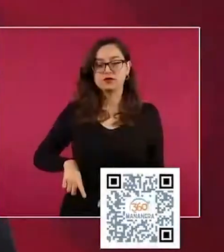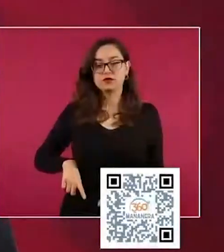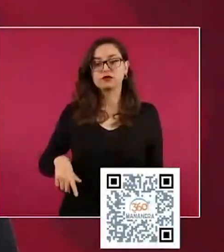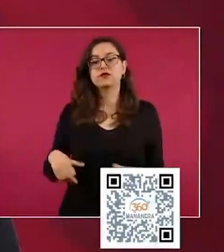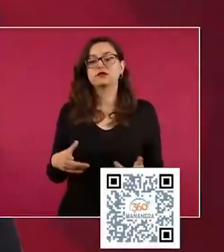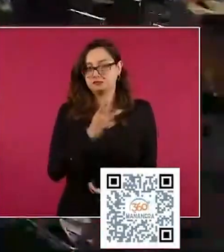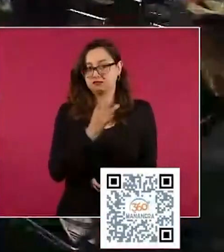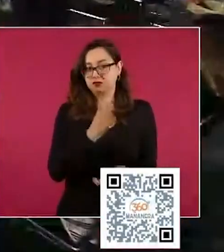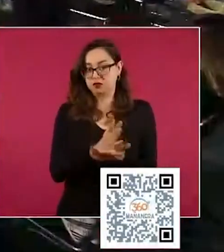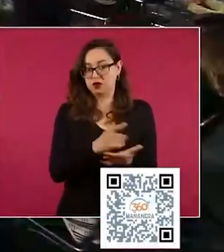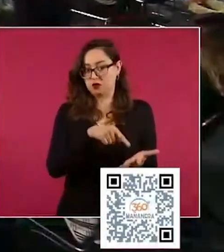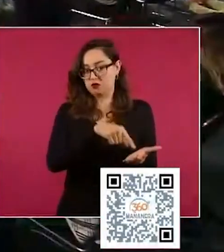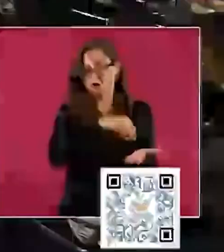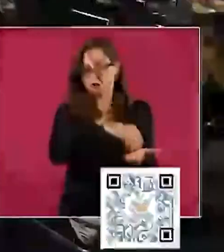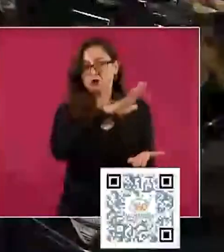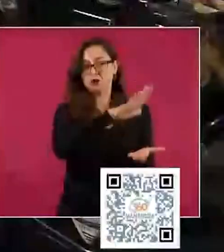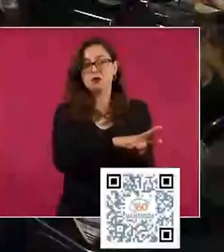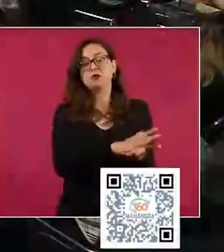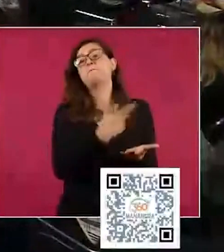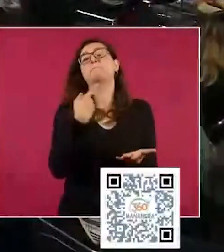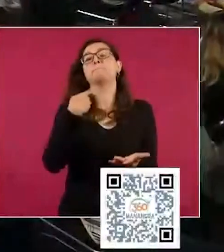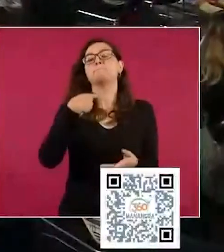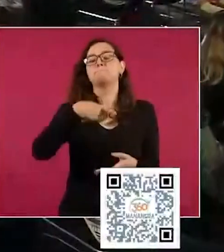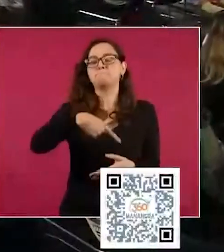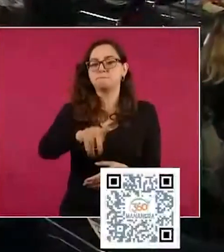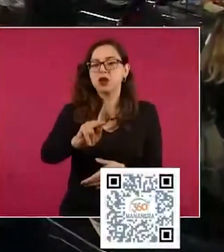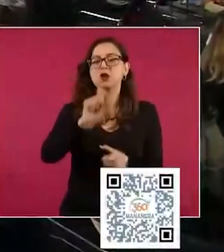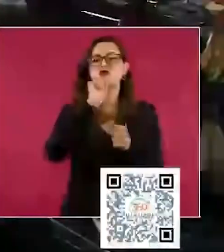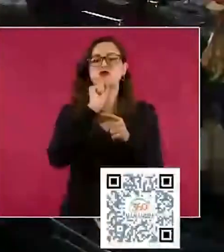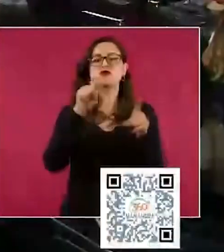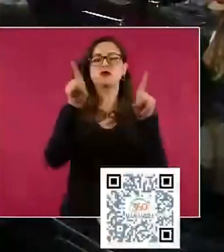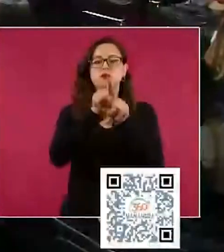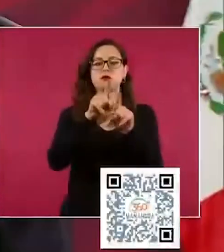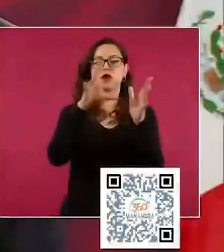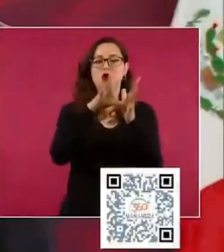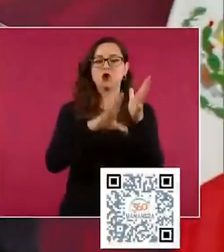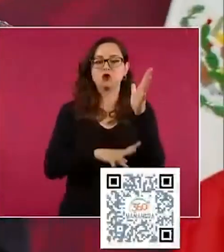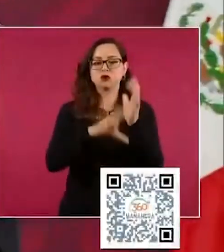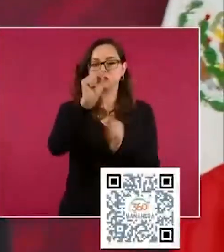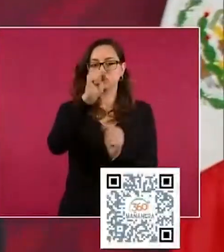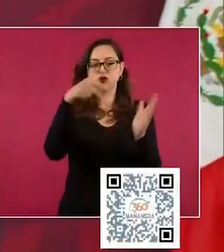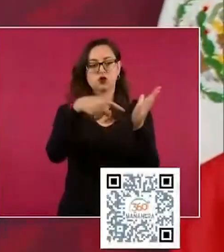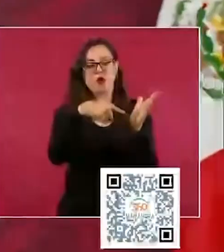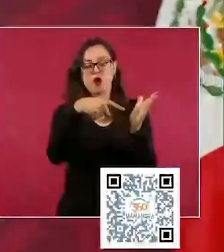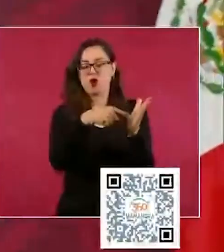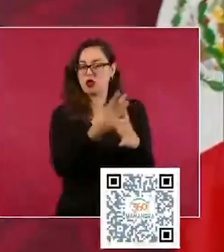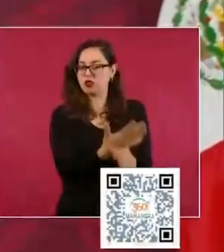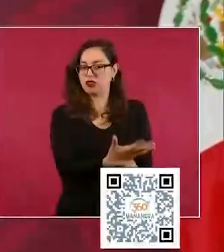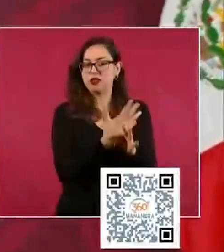pero también en la Constitución está expresamente prohibido